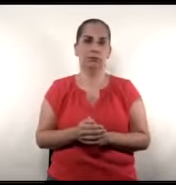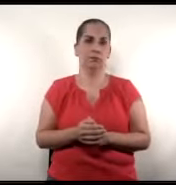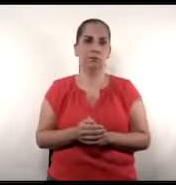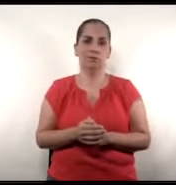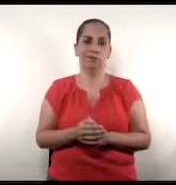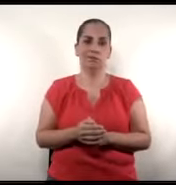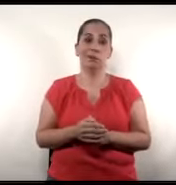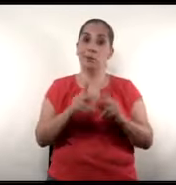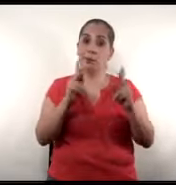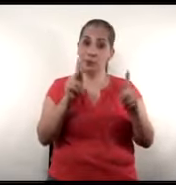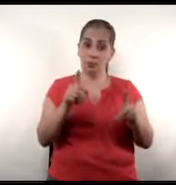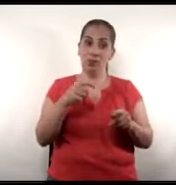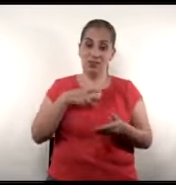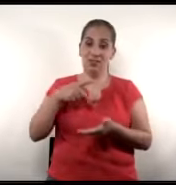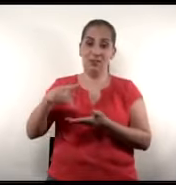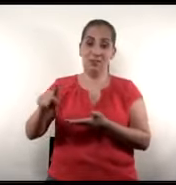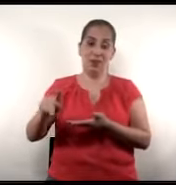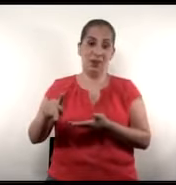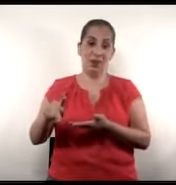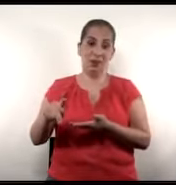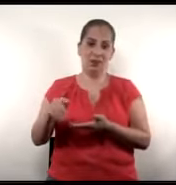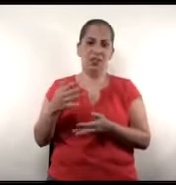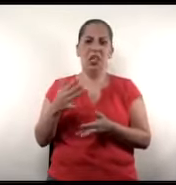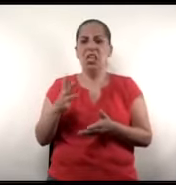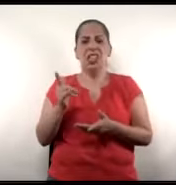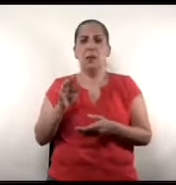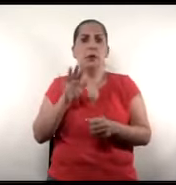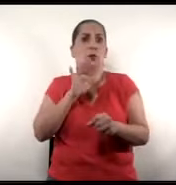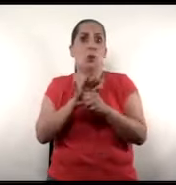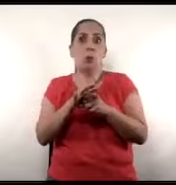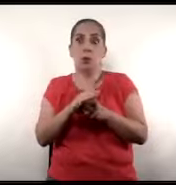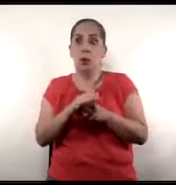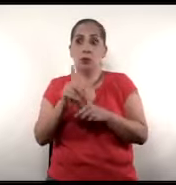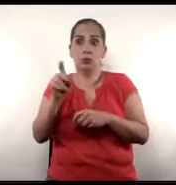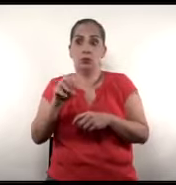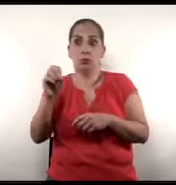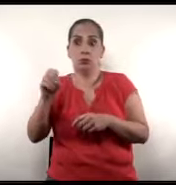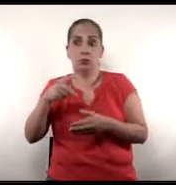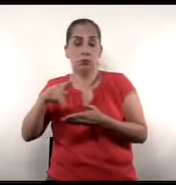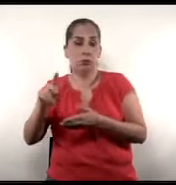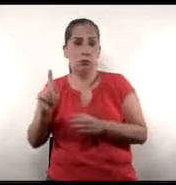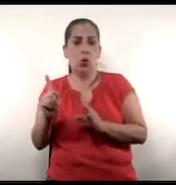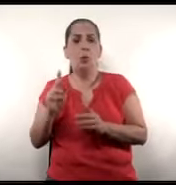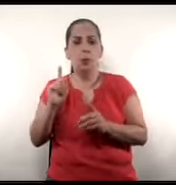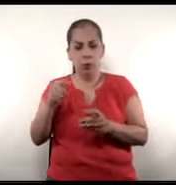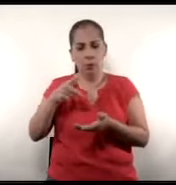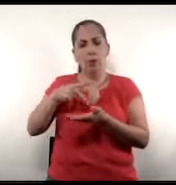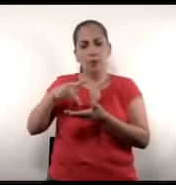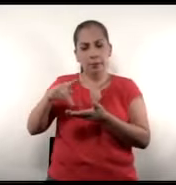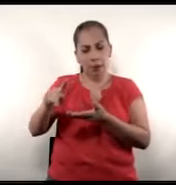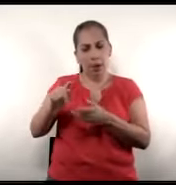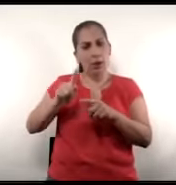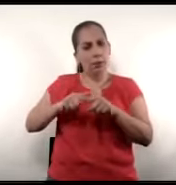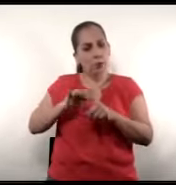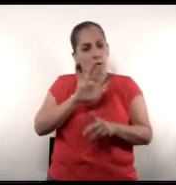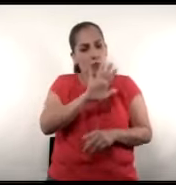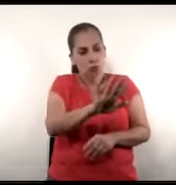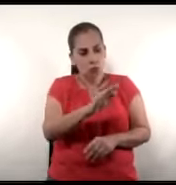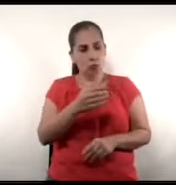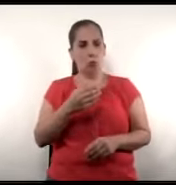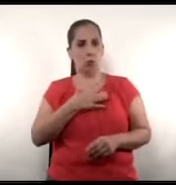Las personas tienen que pagar, aunque no sea el costo total de la vivienda, tienen que pagar de acuerdo a su